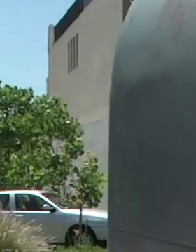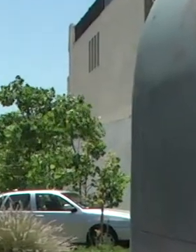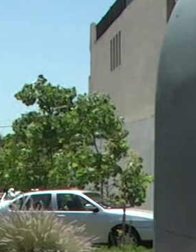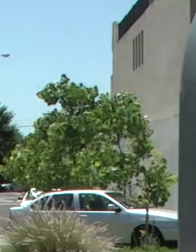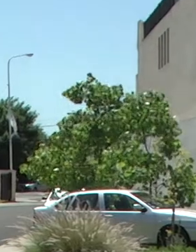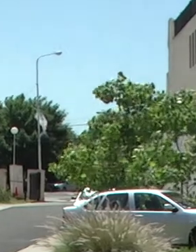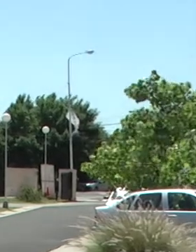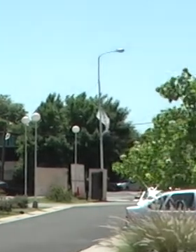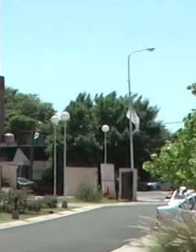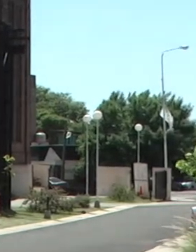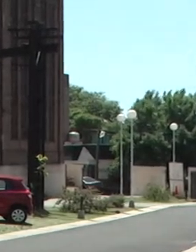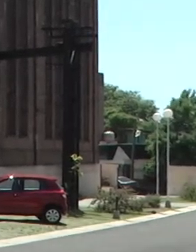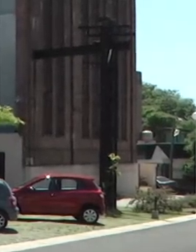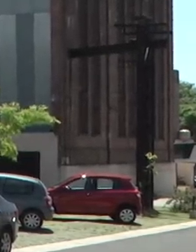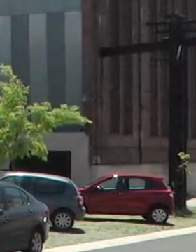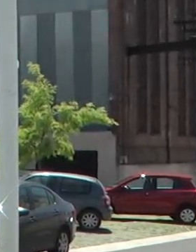Música